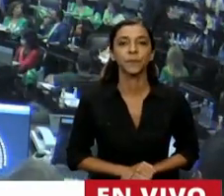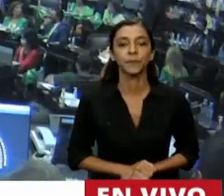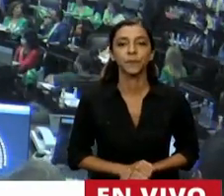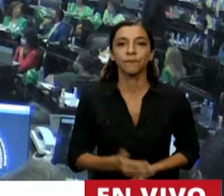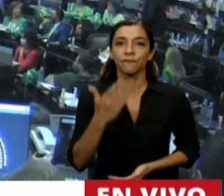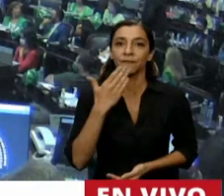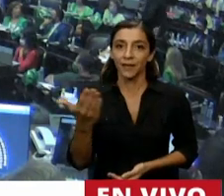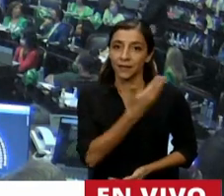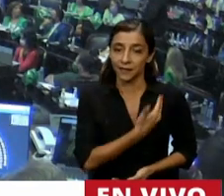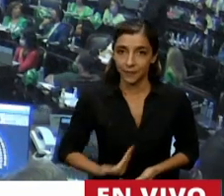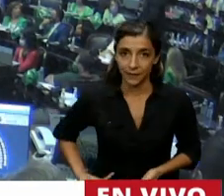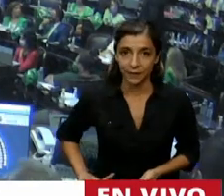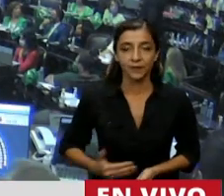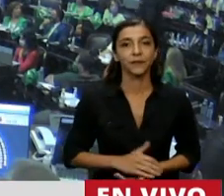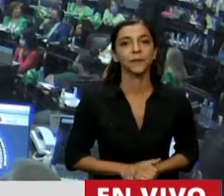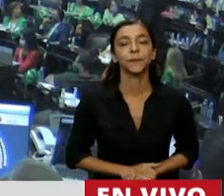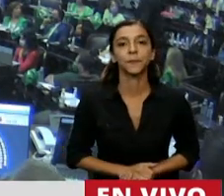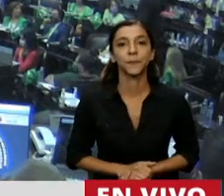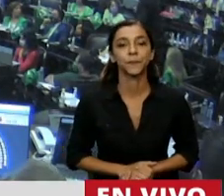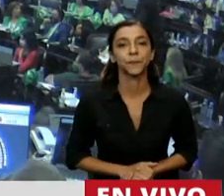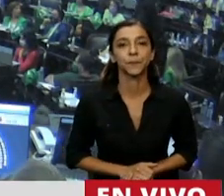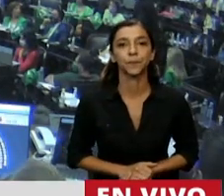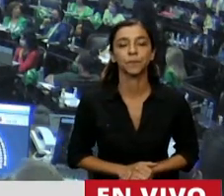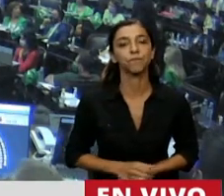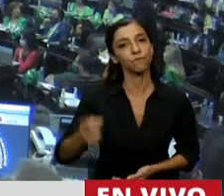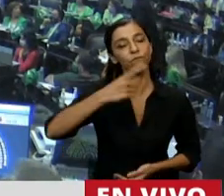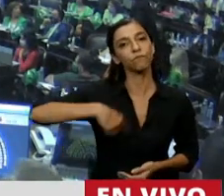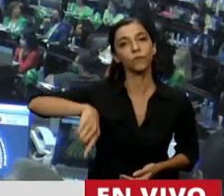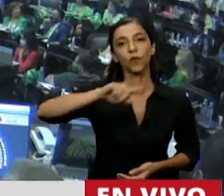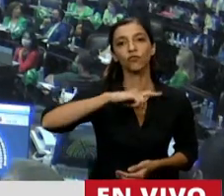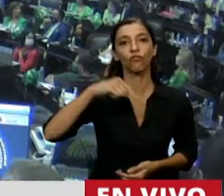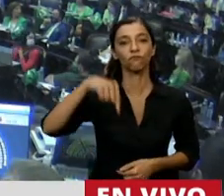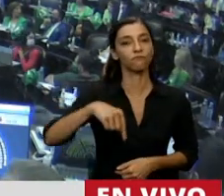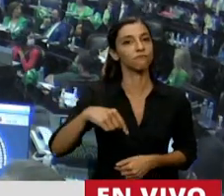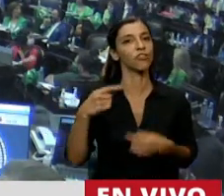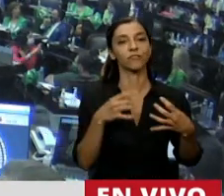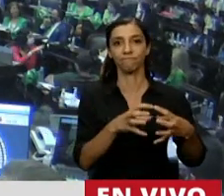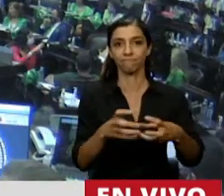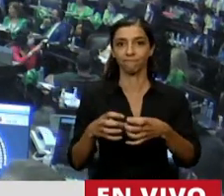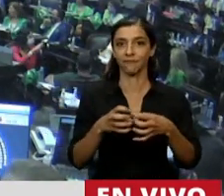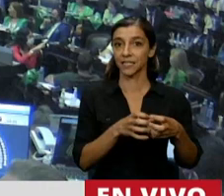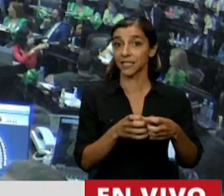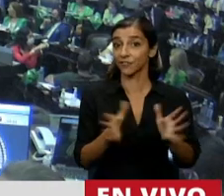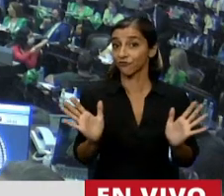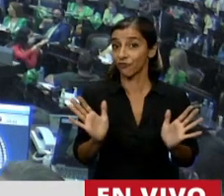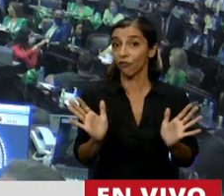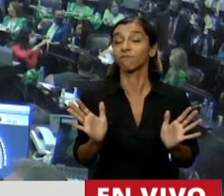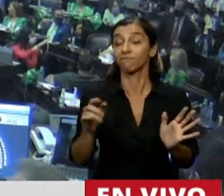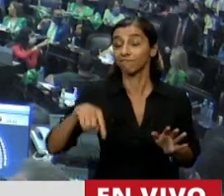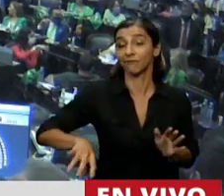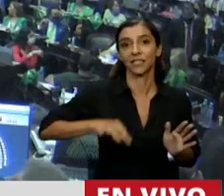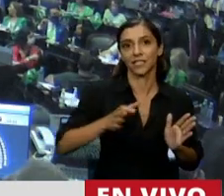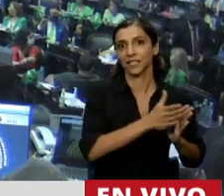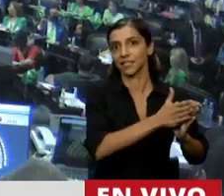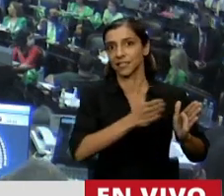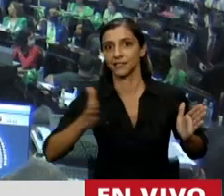Gracias, señor presidente. Nos encontramos en una nueva sesión en un año que está llegando a